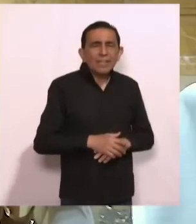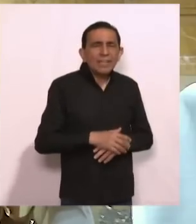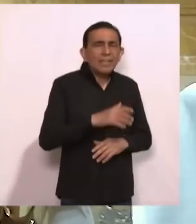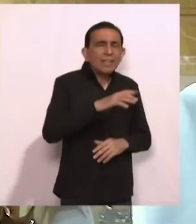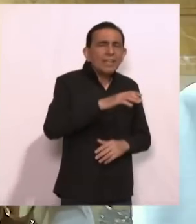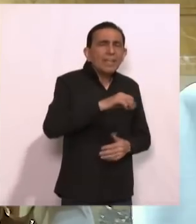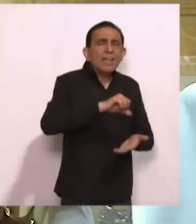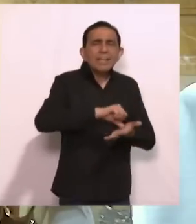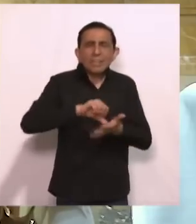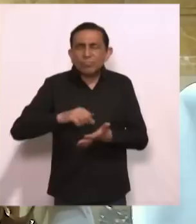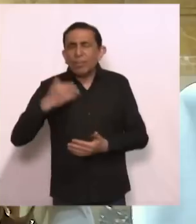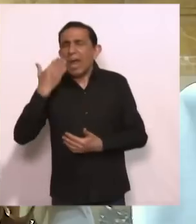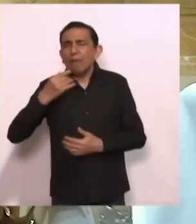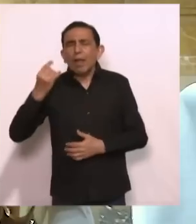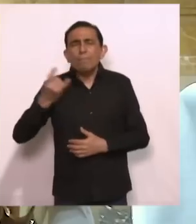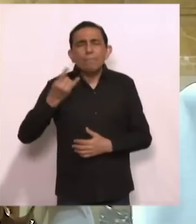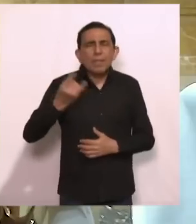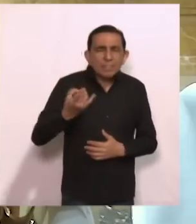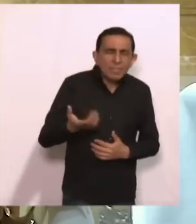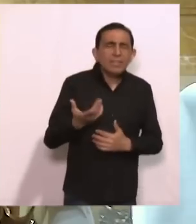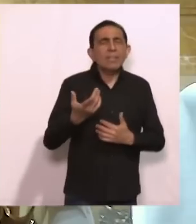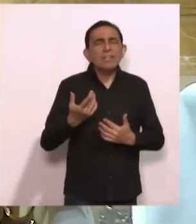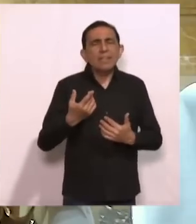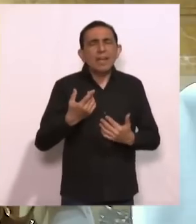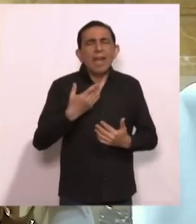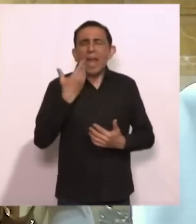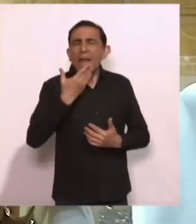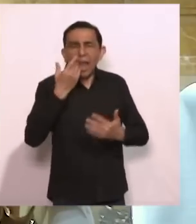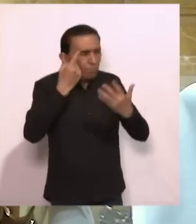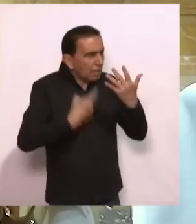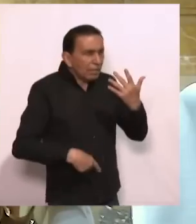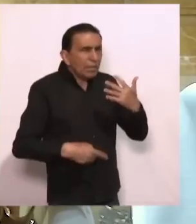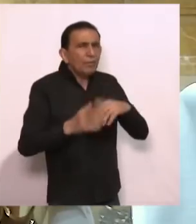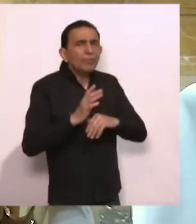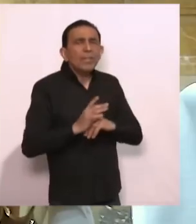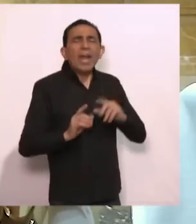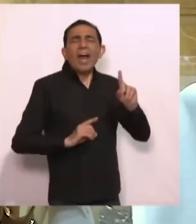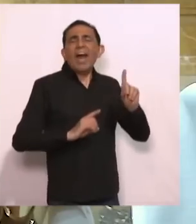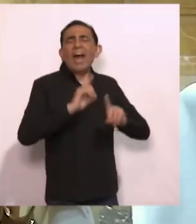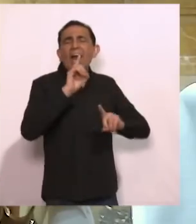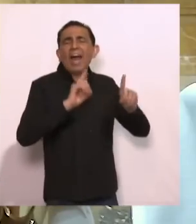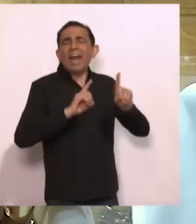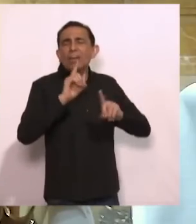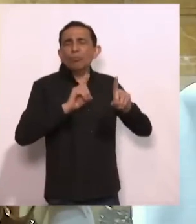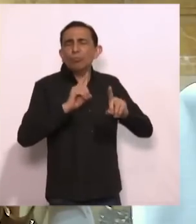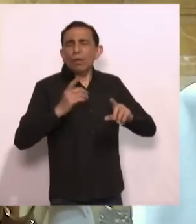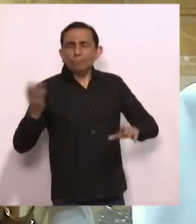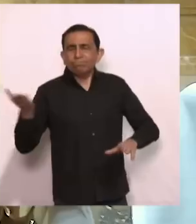de calumnia, habla de cárcel, incluso habla también de que algunos serán